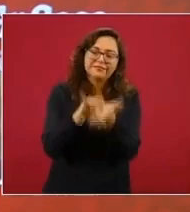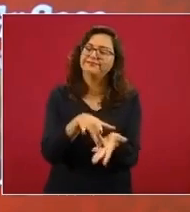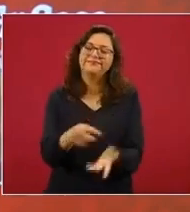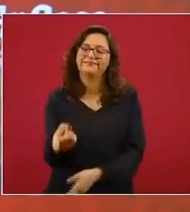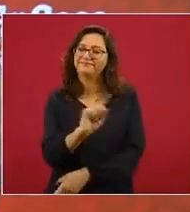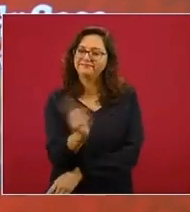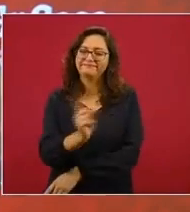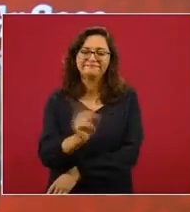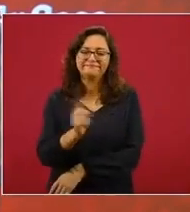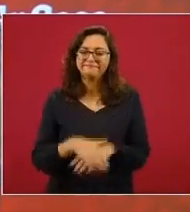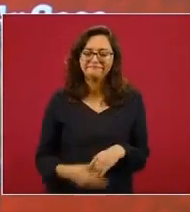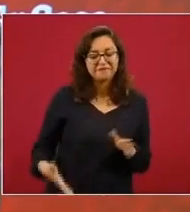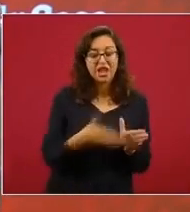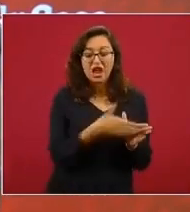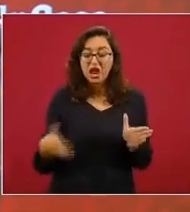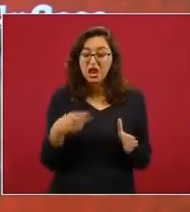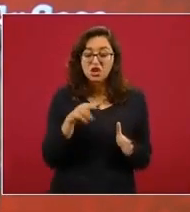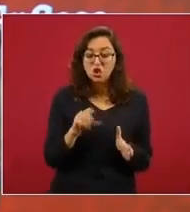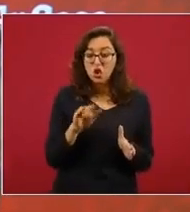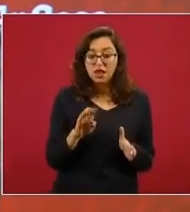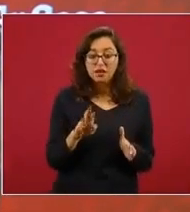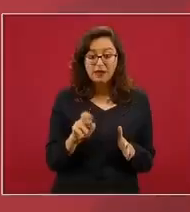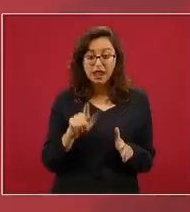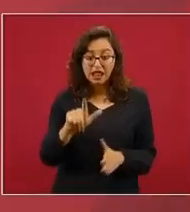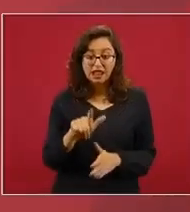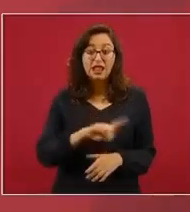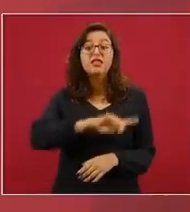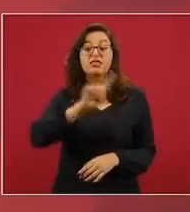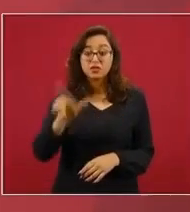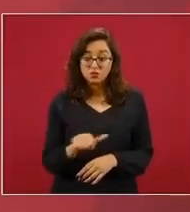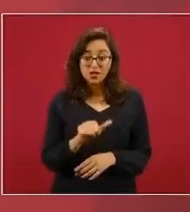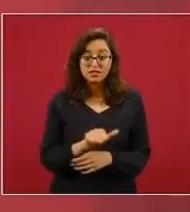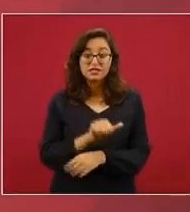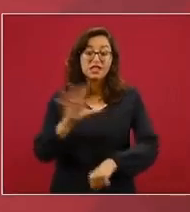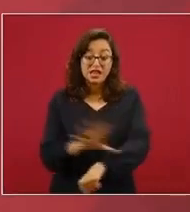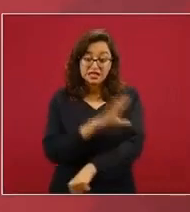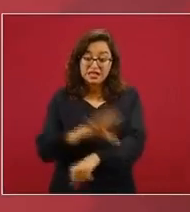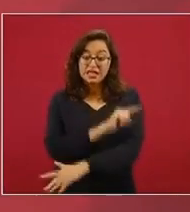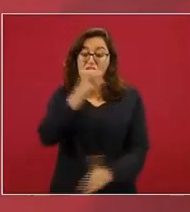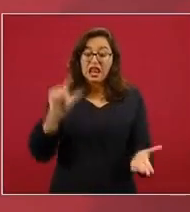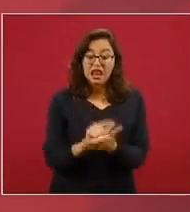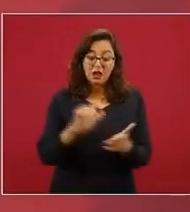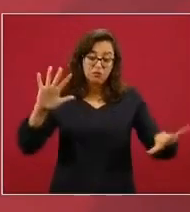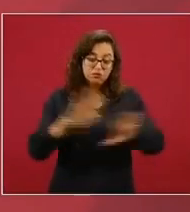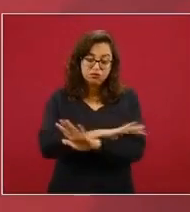porque en todo el periodo neoliberal y sobre todo a partir de que se aprobó la llamada reforma energética,